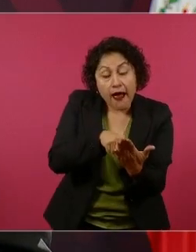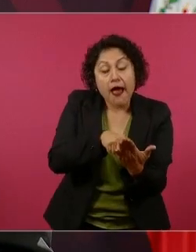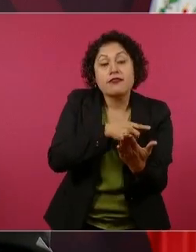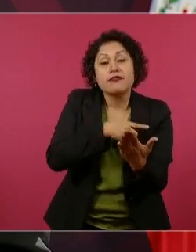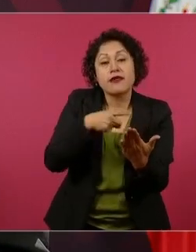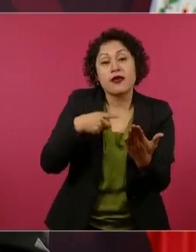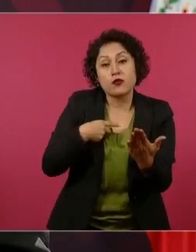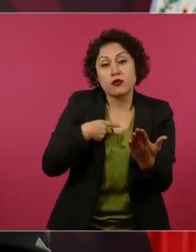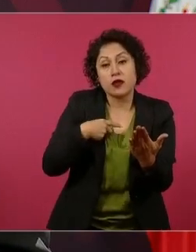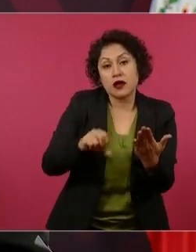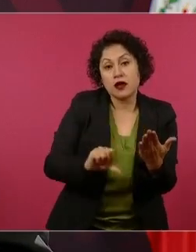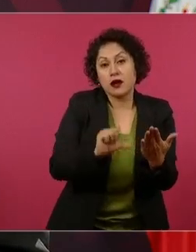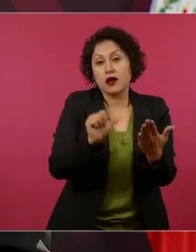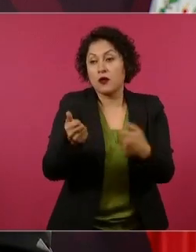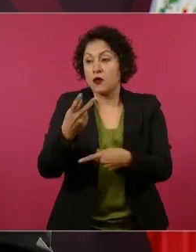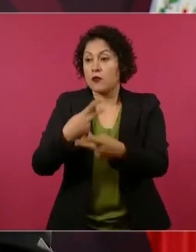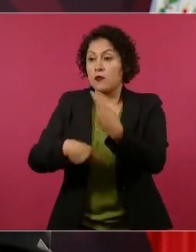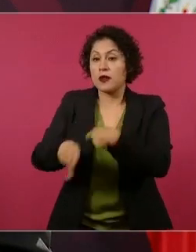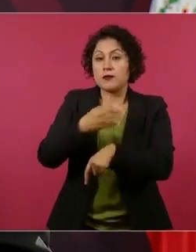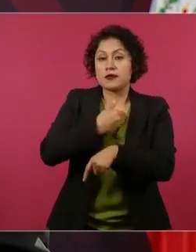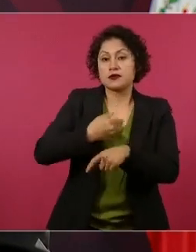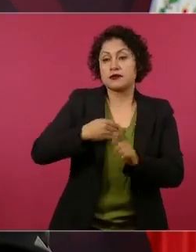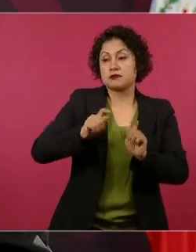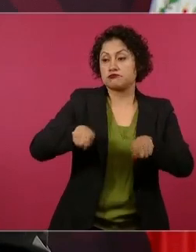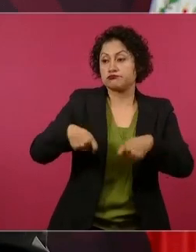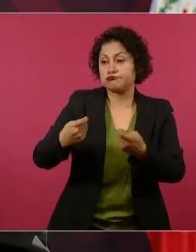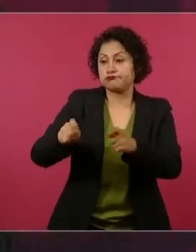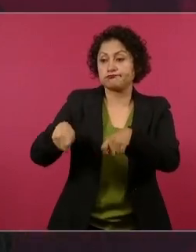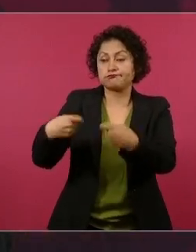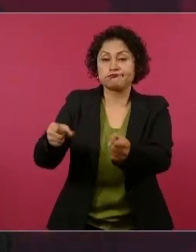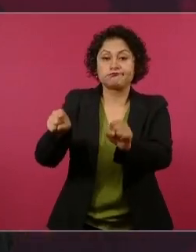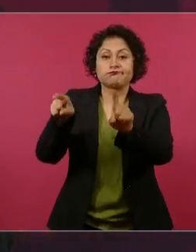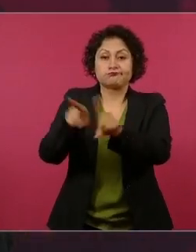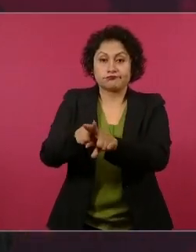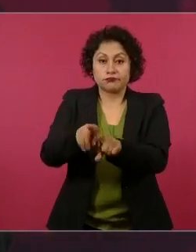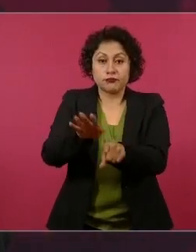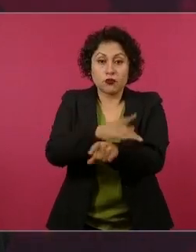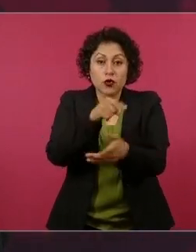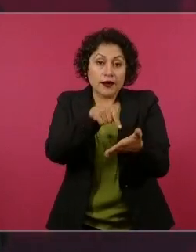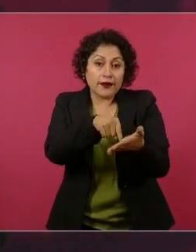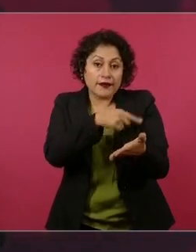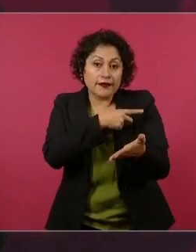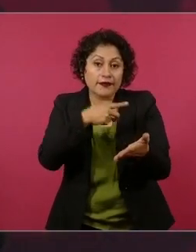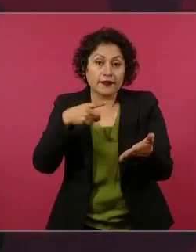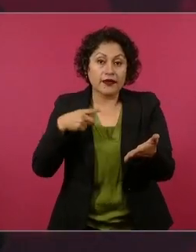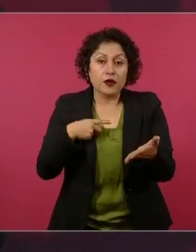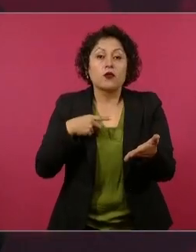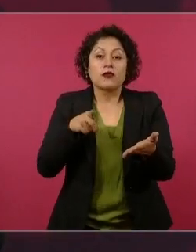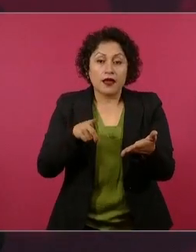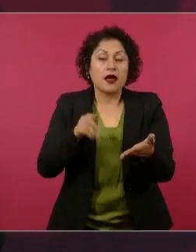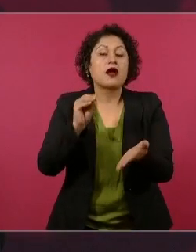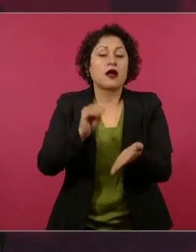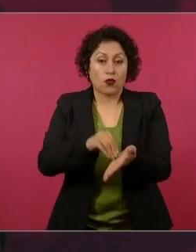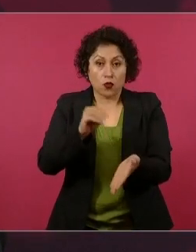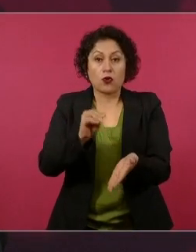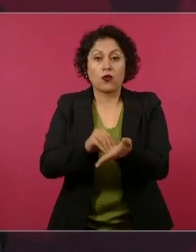asciende aún a cerca de 1 billón de pesos.